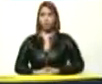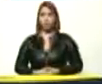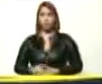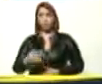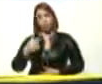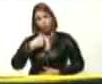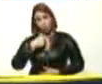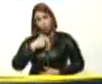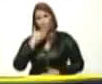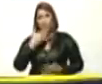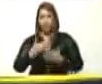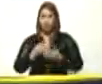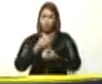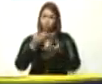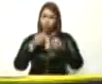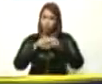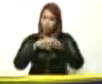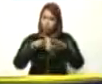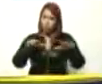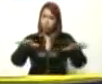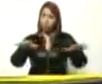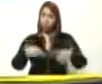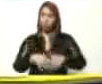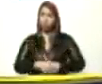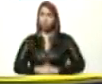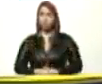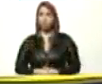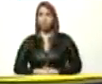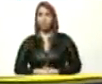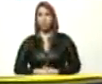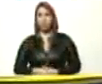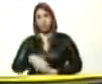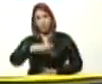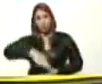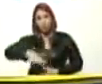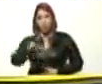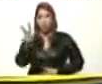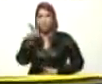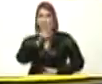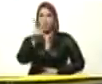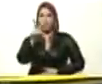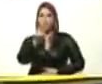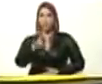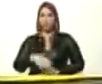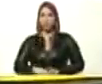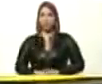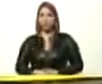yo pediría, que ustedes se desplieguen, a lo largo y ancho del país,